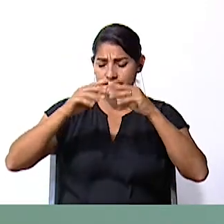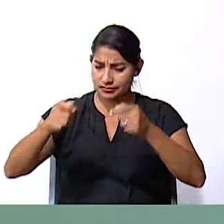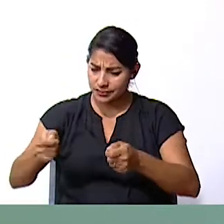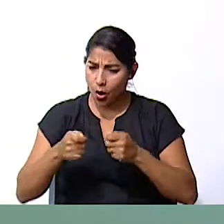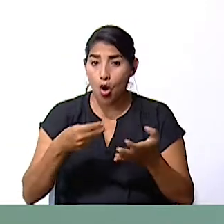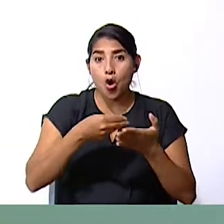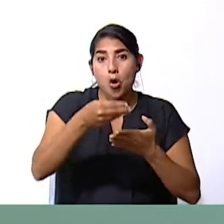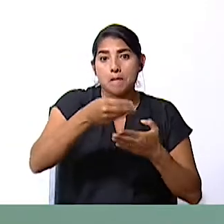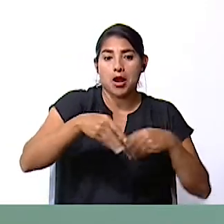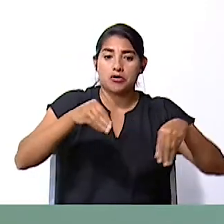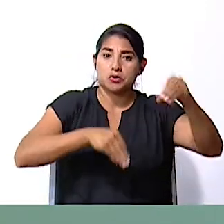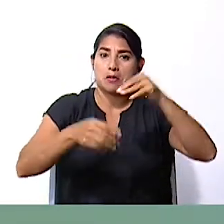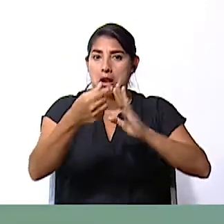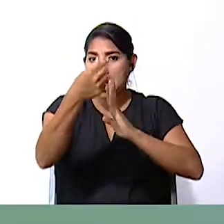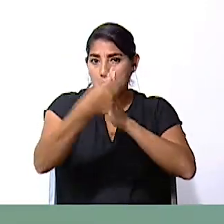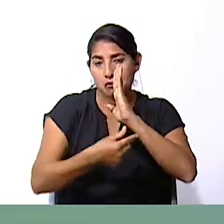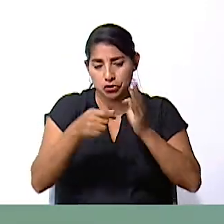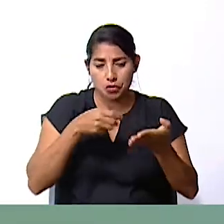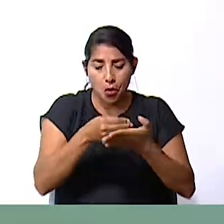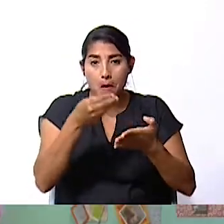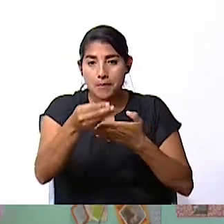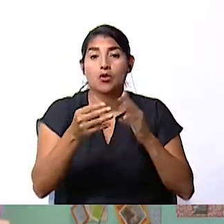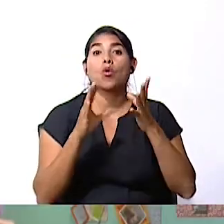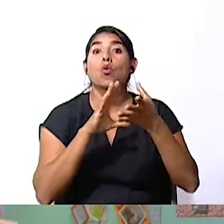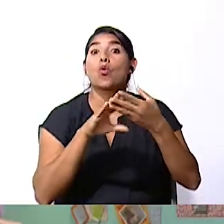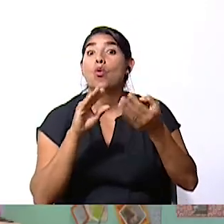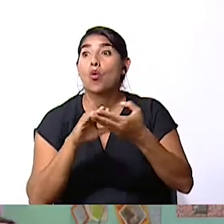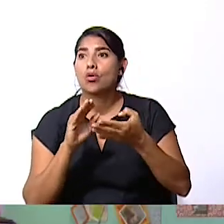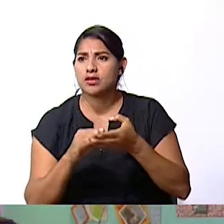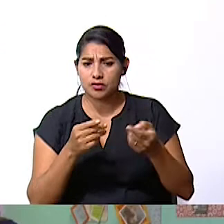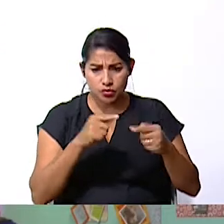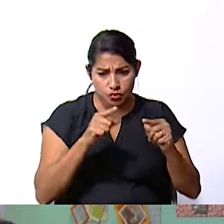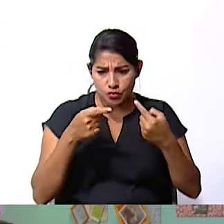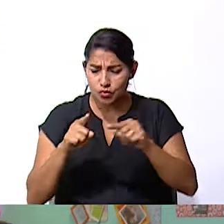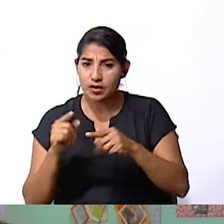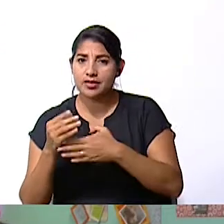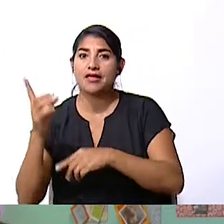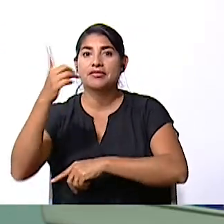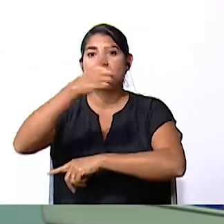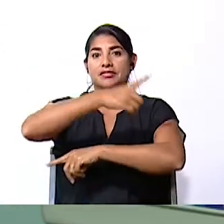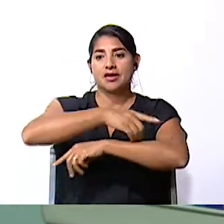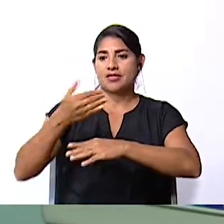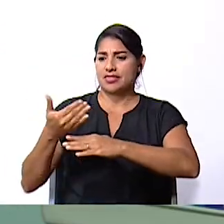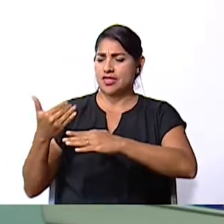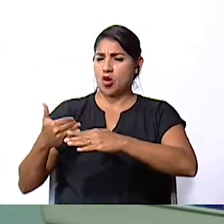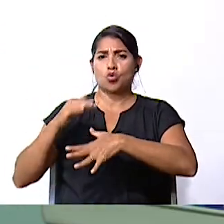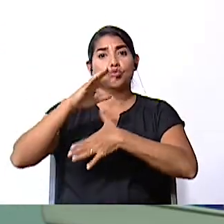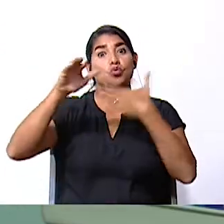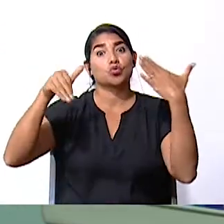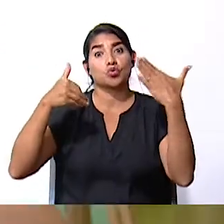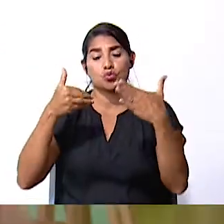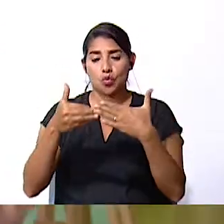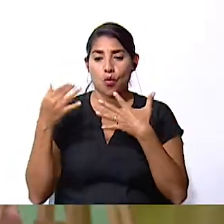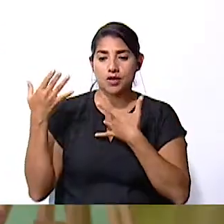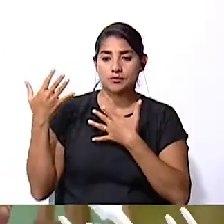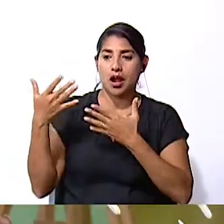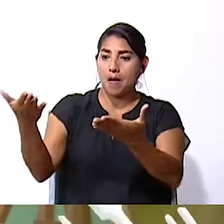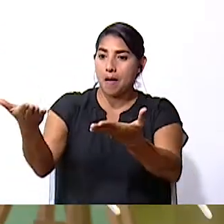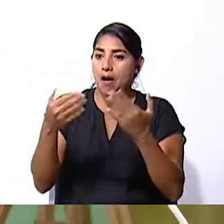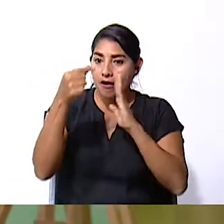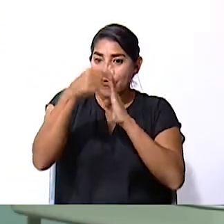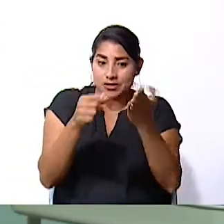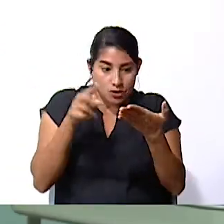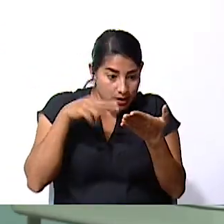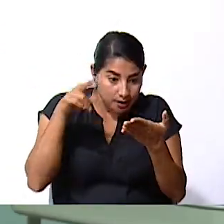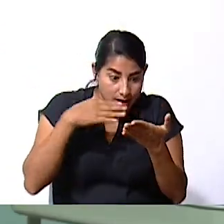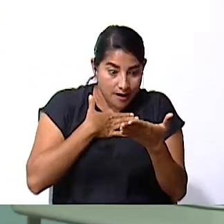en diferentes tipos de tiendas, que contaban los acontecimientos del día anterior. Todos los esperábamos con